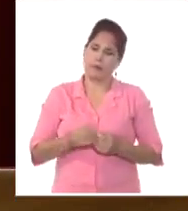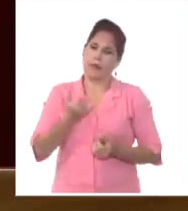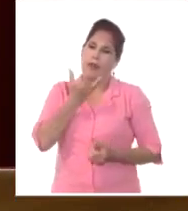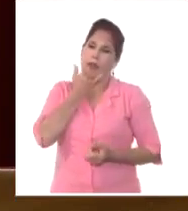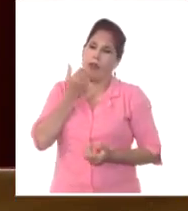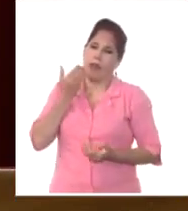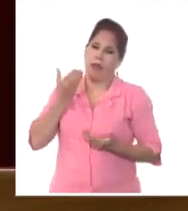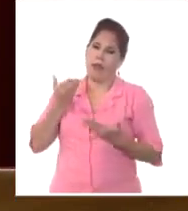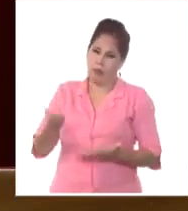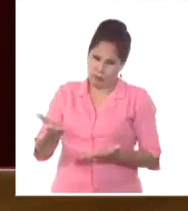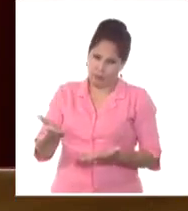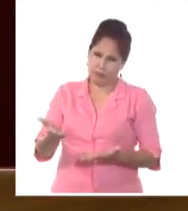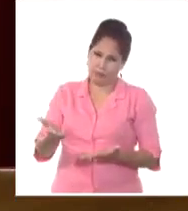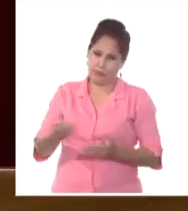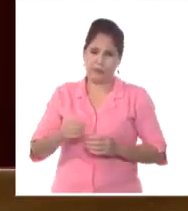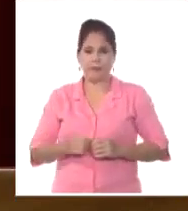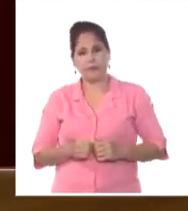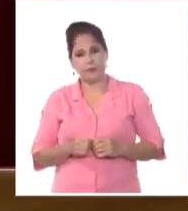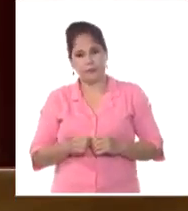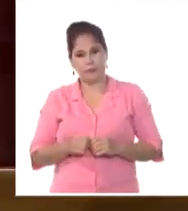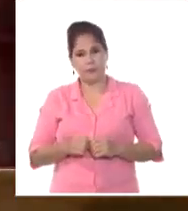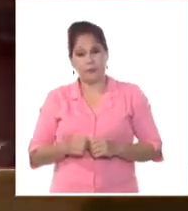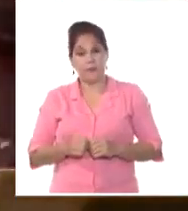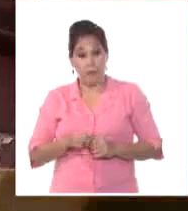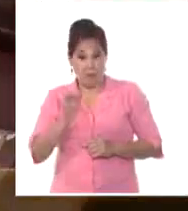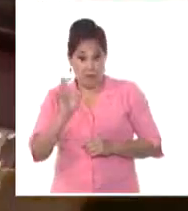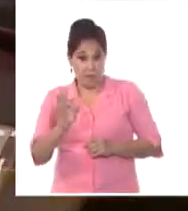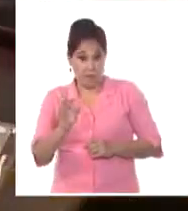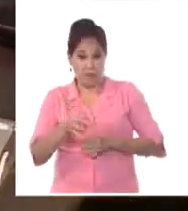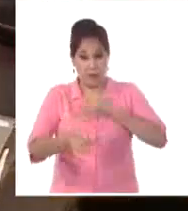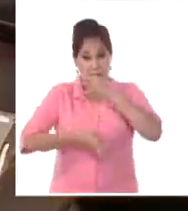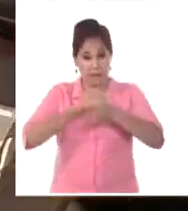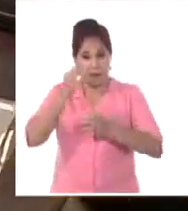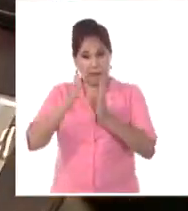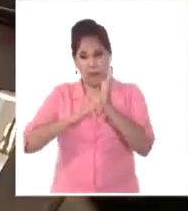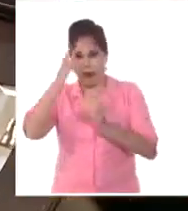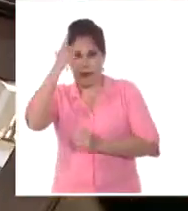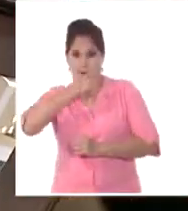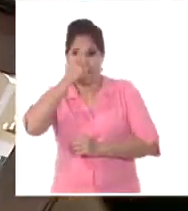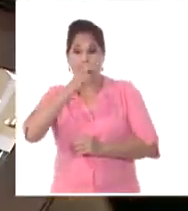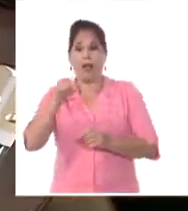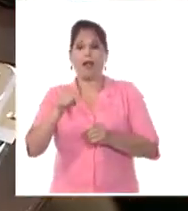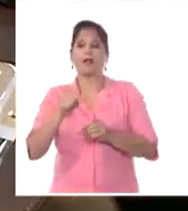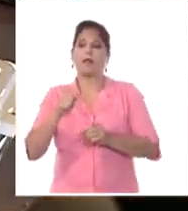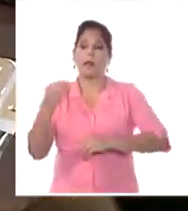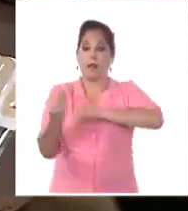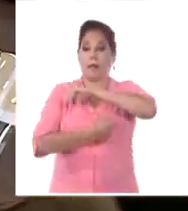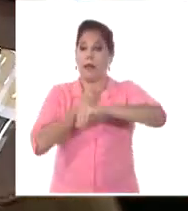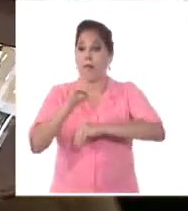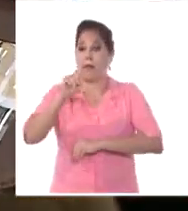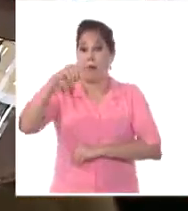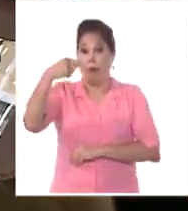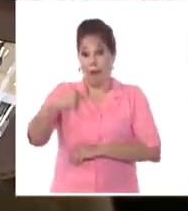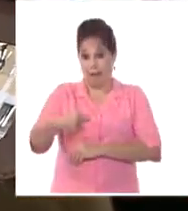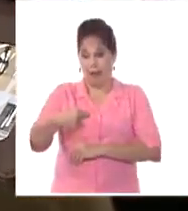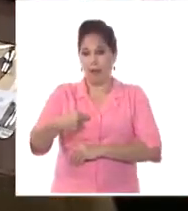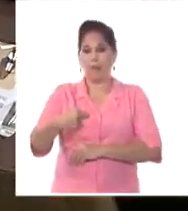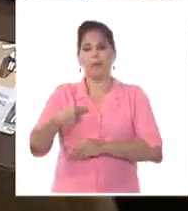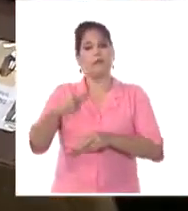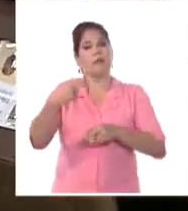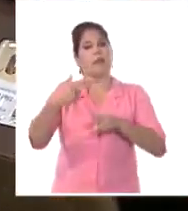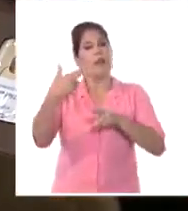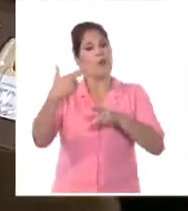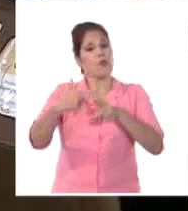estaba Adams. Desde aquel anuncio de abril hasta la promulgación de la doctrina Monroe